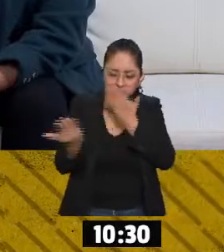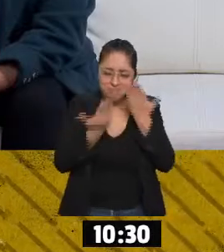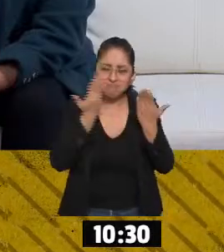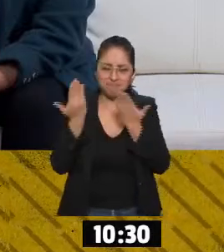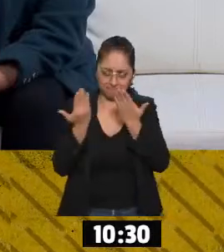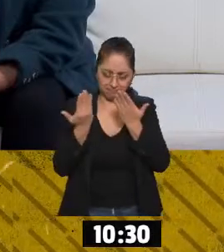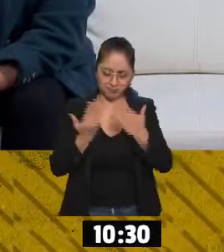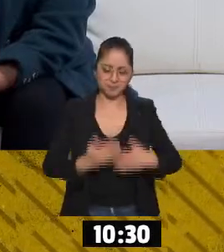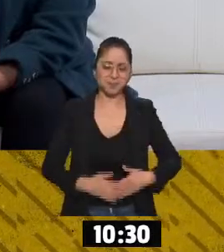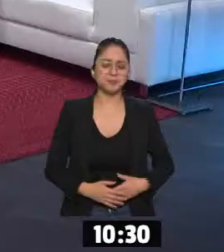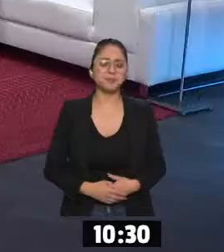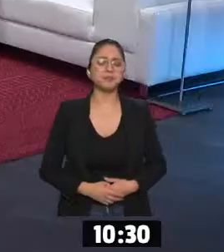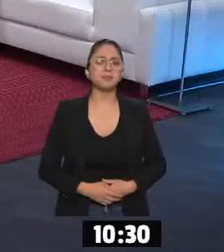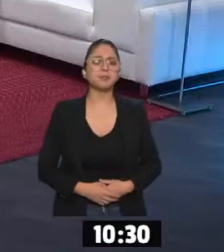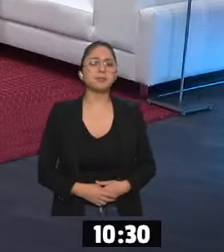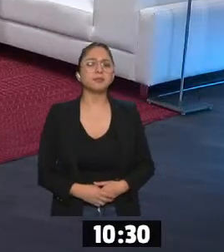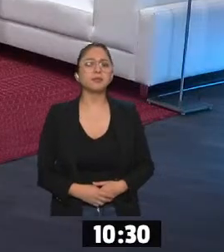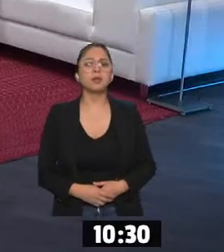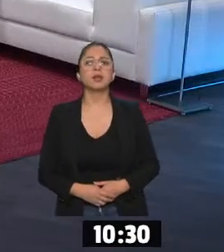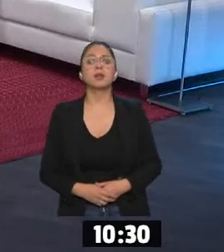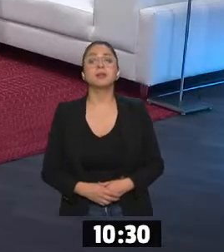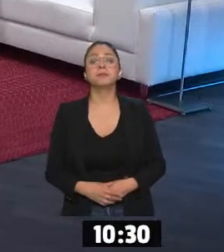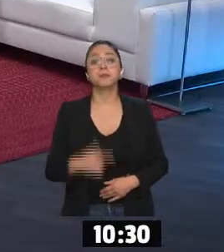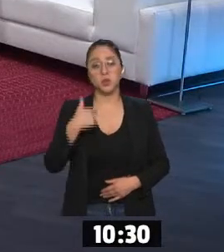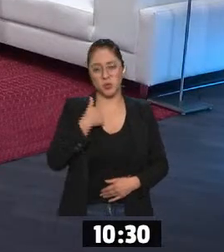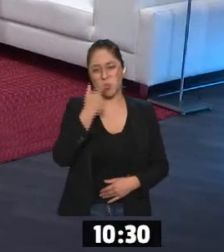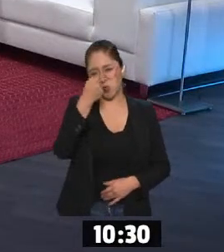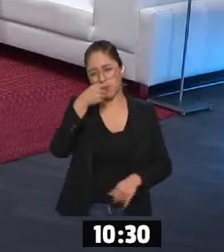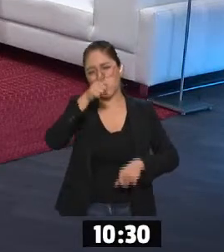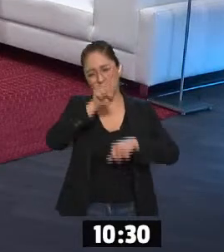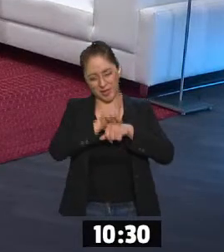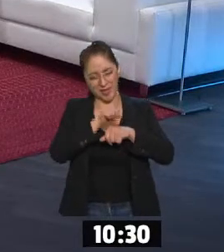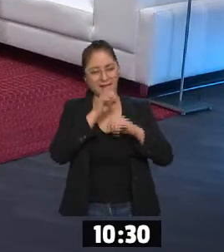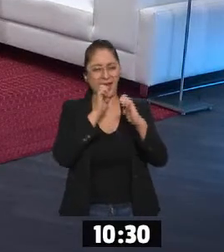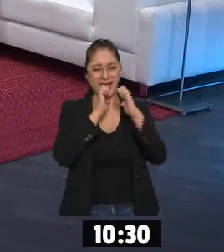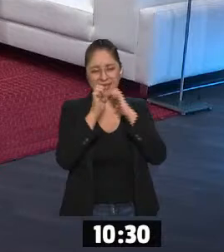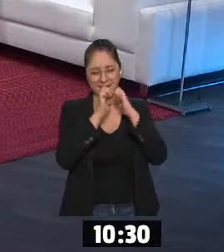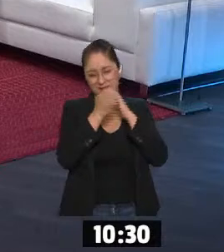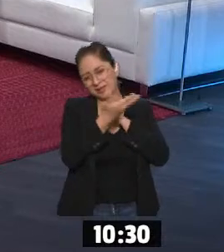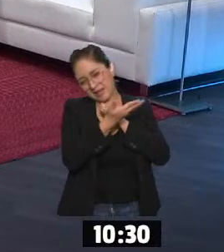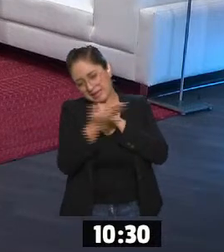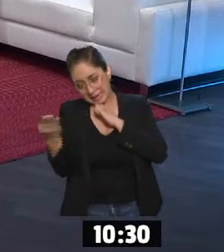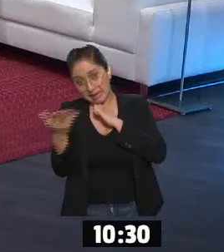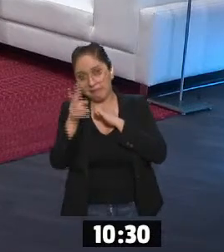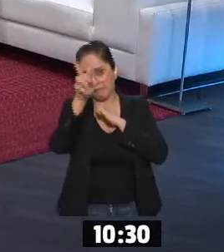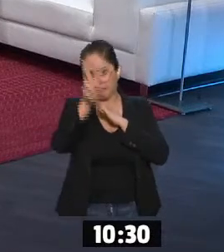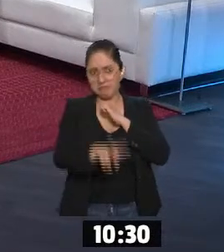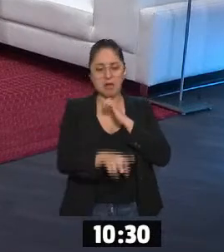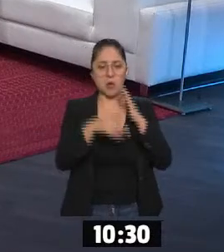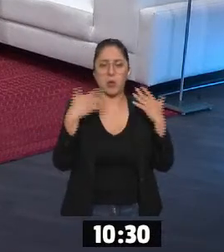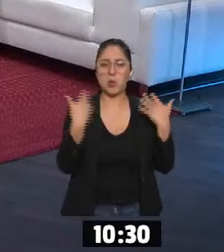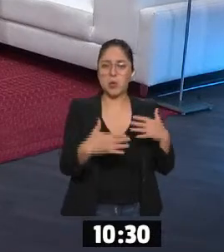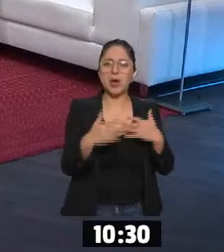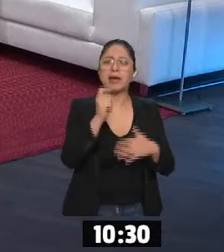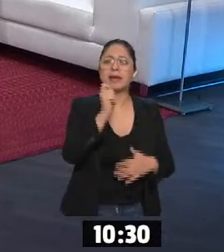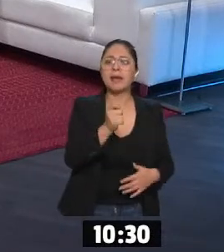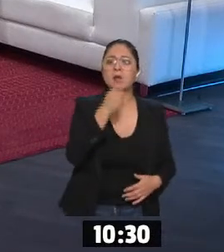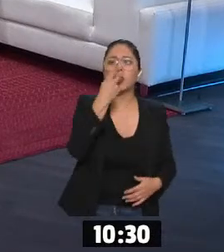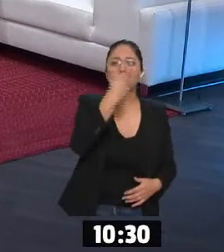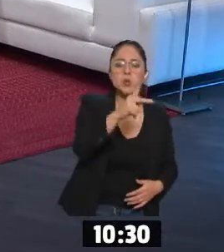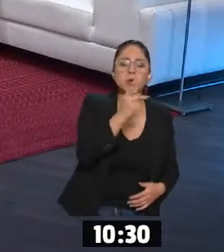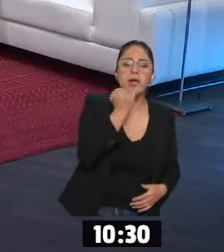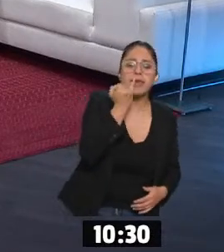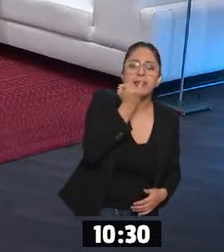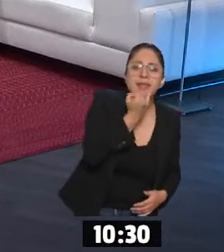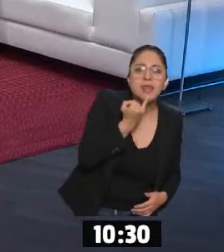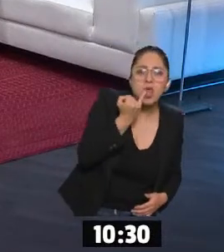tocó entrevistar a estos muchachos, ¿eh? Y yo creo que es el ejemplo exacto de cómo el idioma y tus